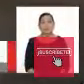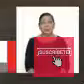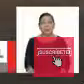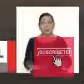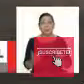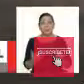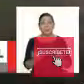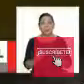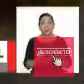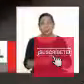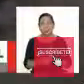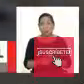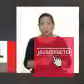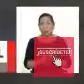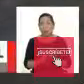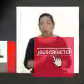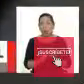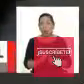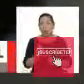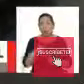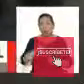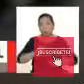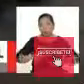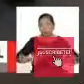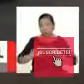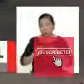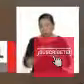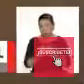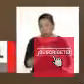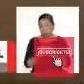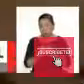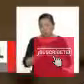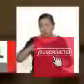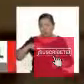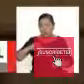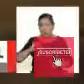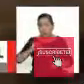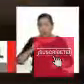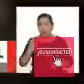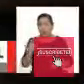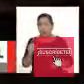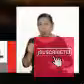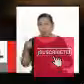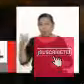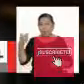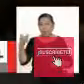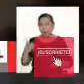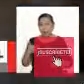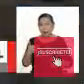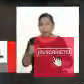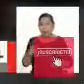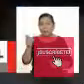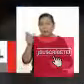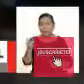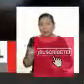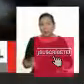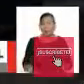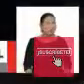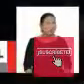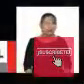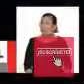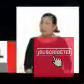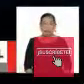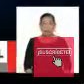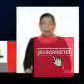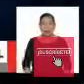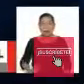Estos son los segundos después que un dirigente del centro comercial Mega 80 en Comas fue asesinado por sicarios. Bruno